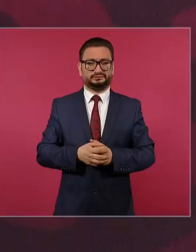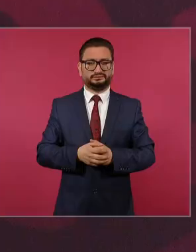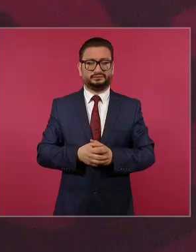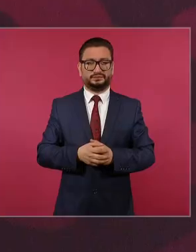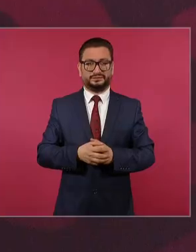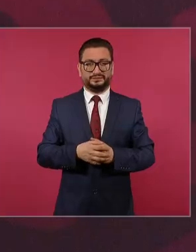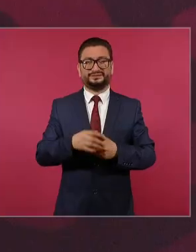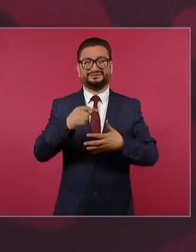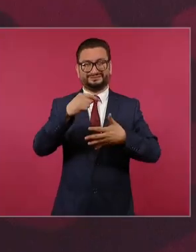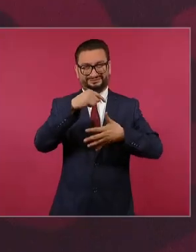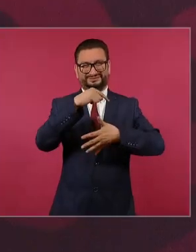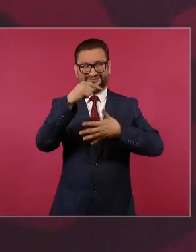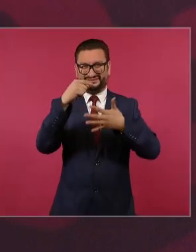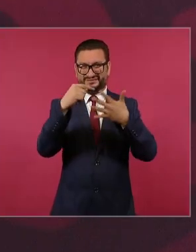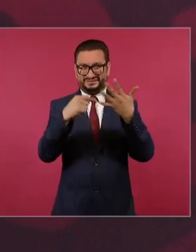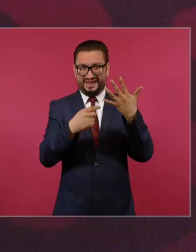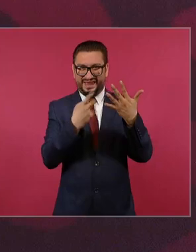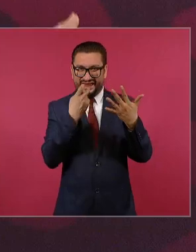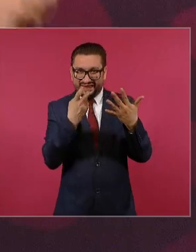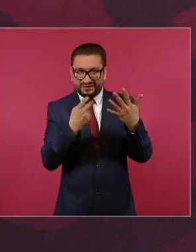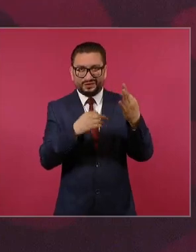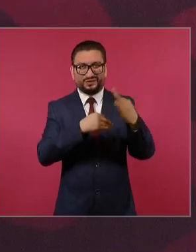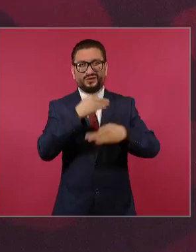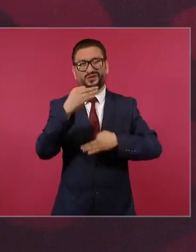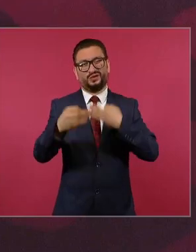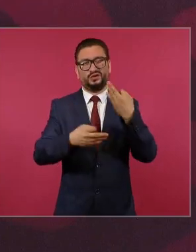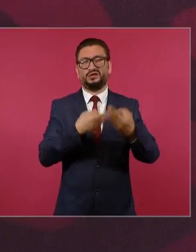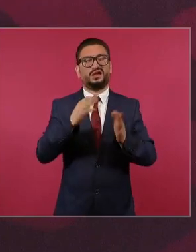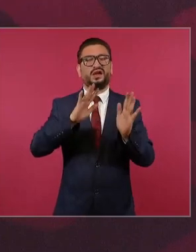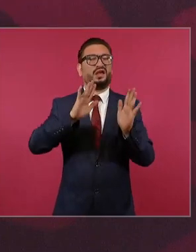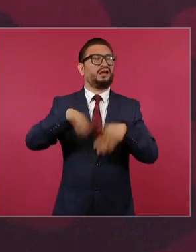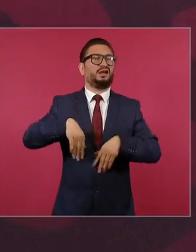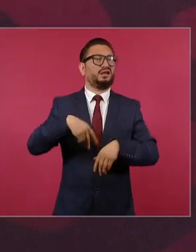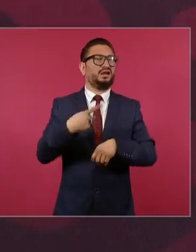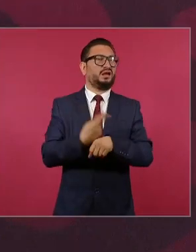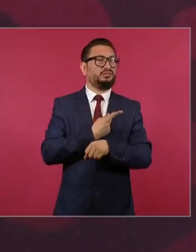Todo eso no es de que ya pasó